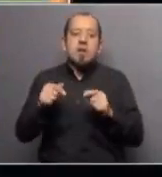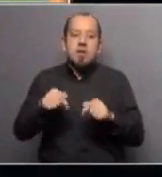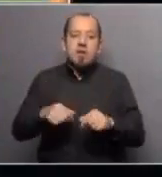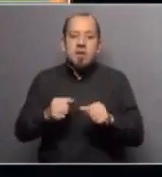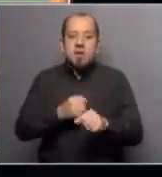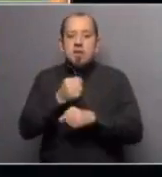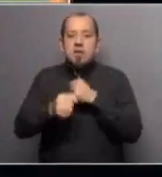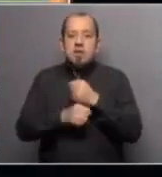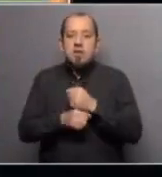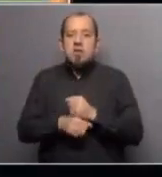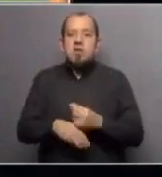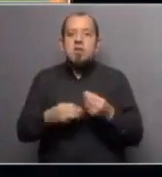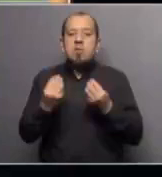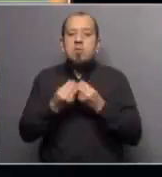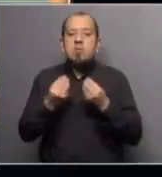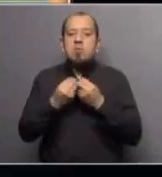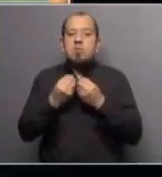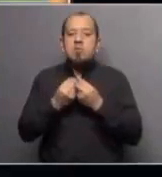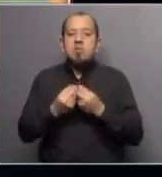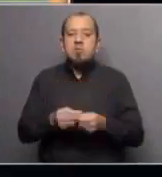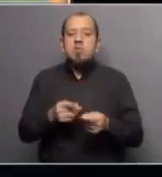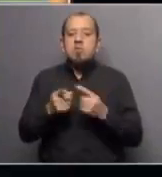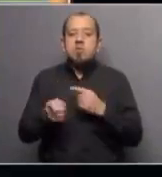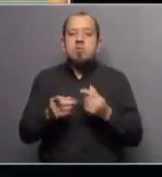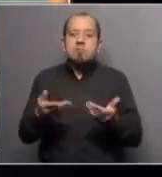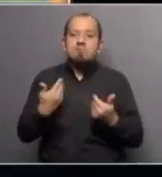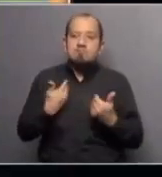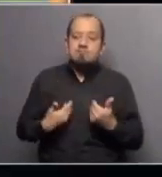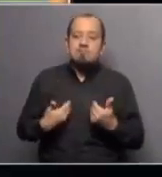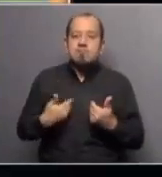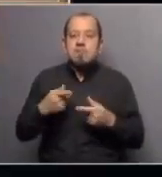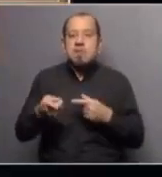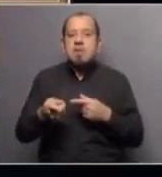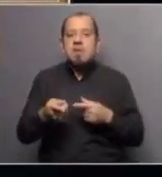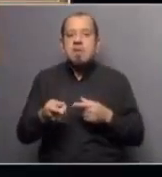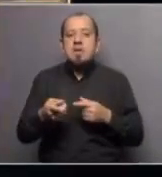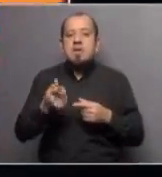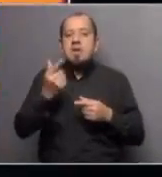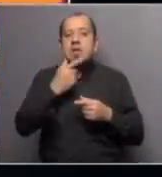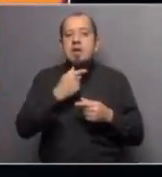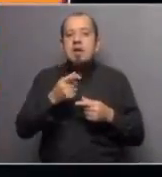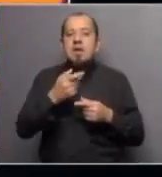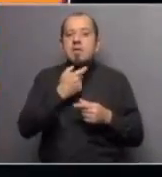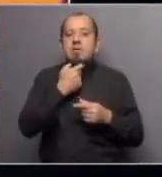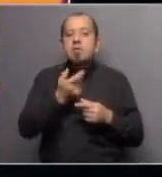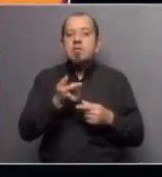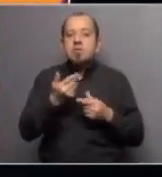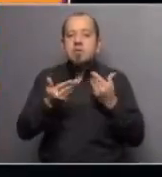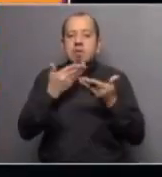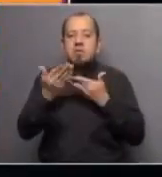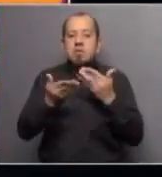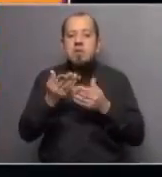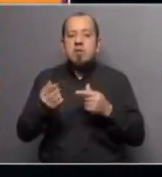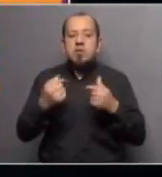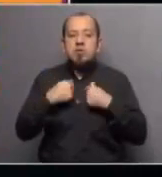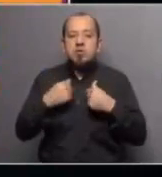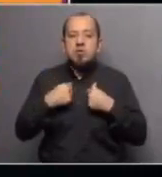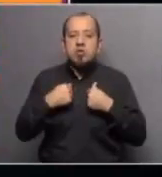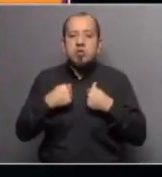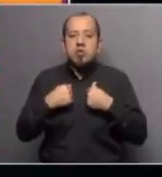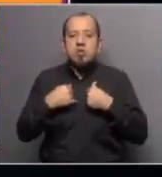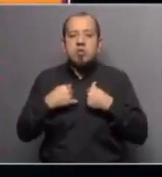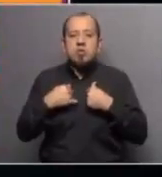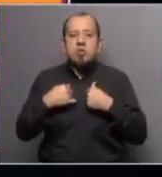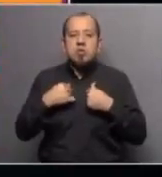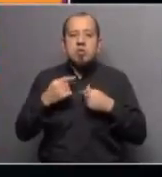año, para muchos sectores populares, esa fue una de las grandes penas y ahí está en la voz del carnaval. Me considero como muy mutante a nivel